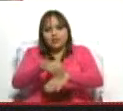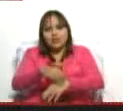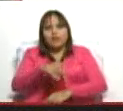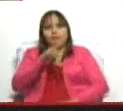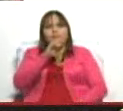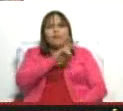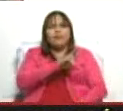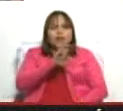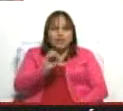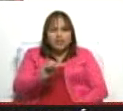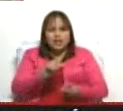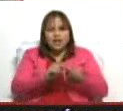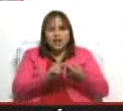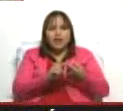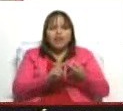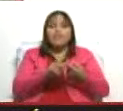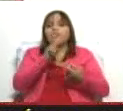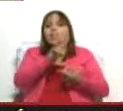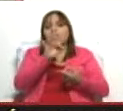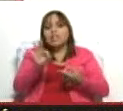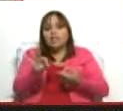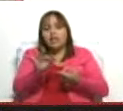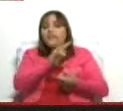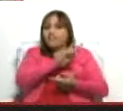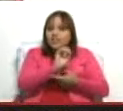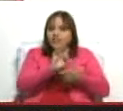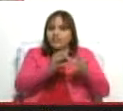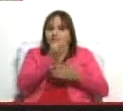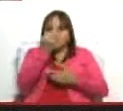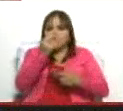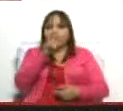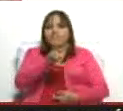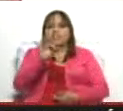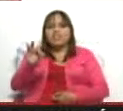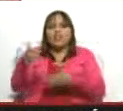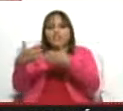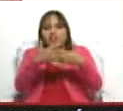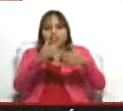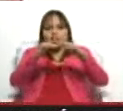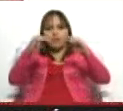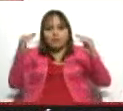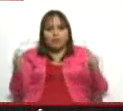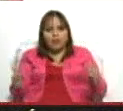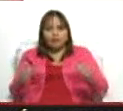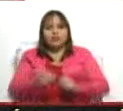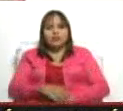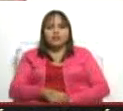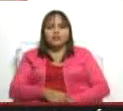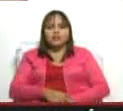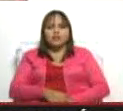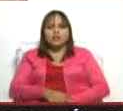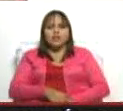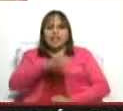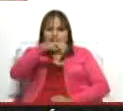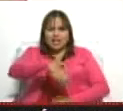23, 20 federación, 23 batalla de los puentes, que no solo es en el estado Táchira, eso